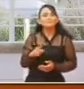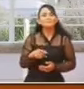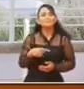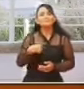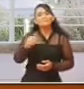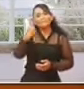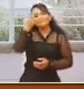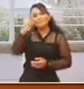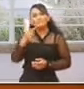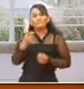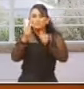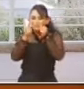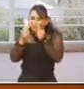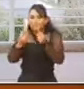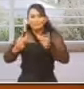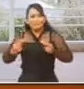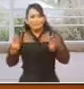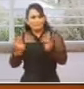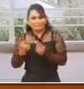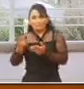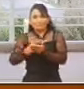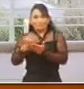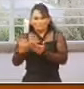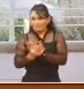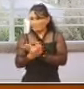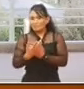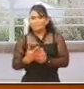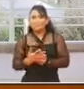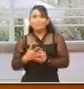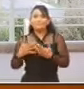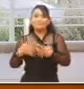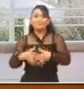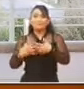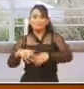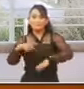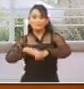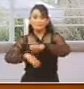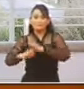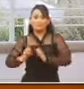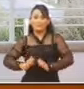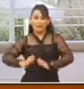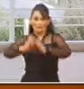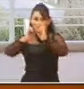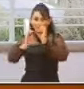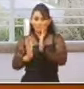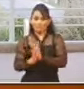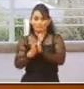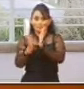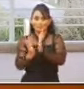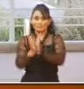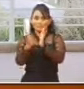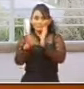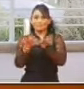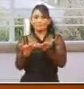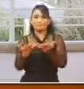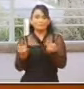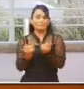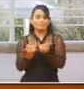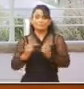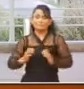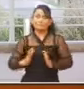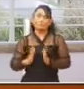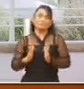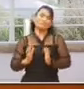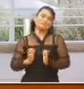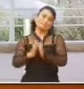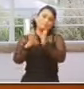atención de necesidades, como en ese proyecto lo es la planta de emergencias, el quirófano y equipamiento. La